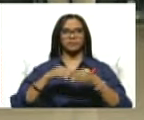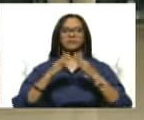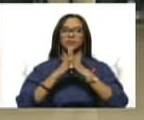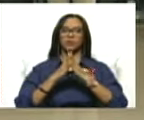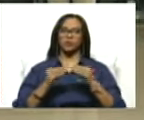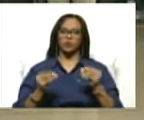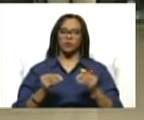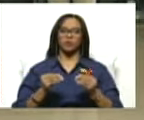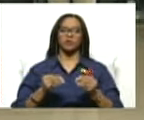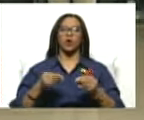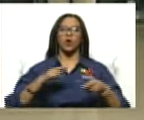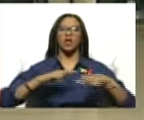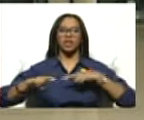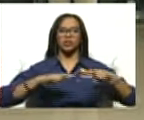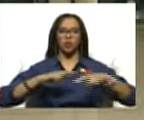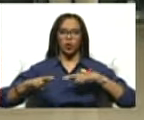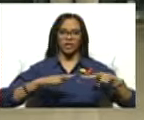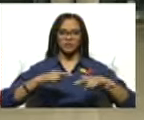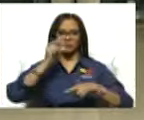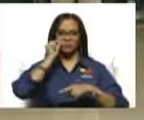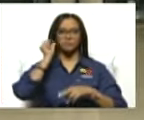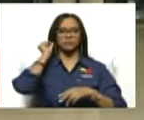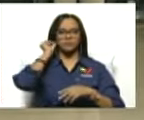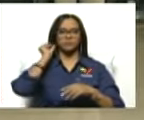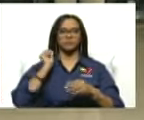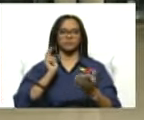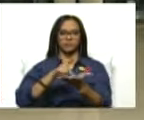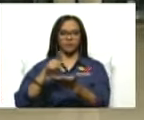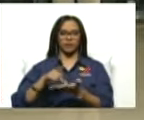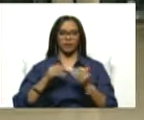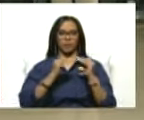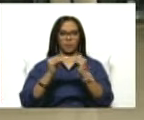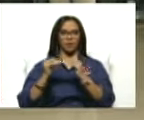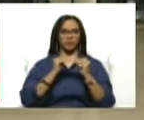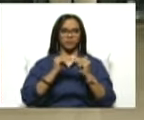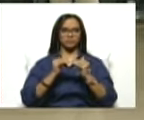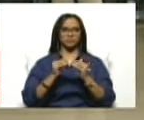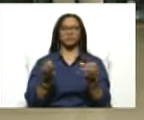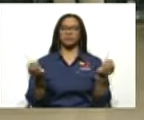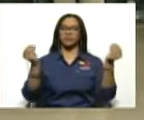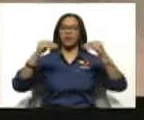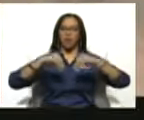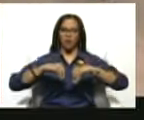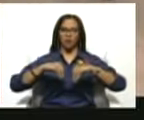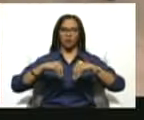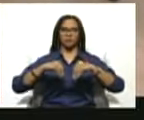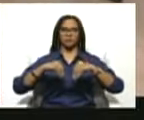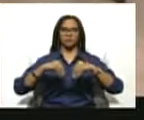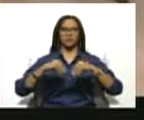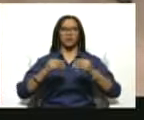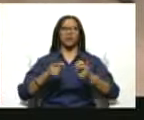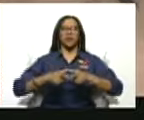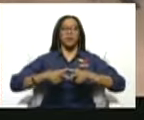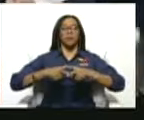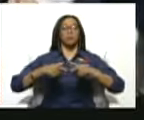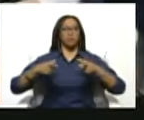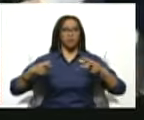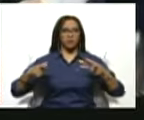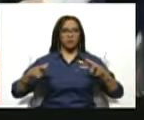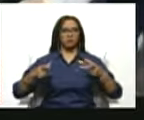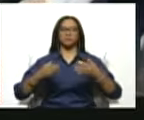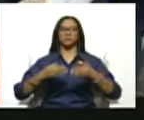las rectoras y los rectores, por unanimidad, hemos acordado prorrogar